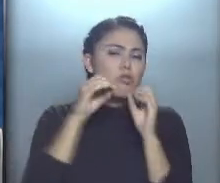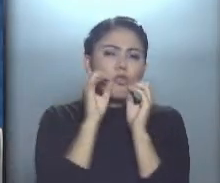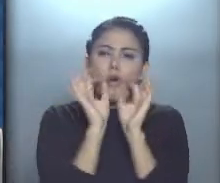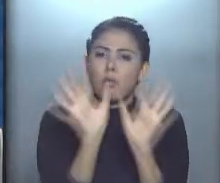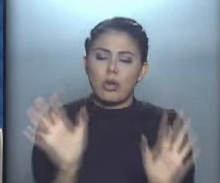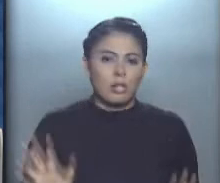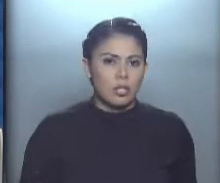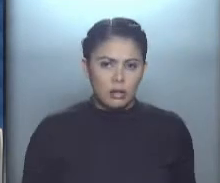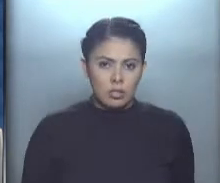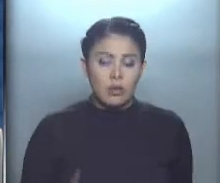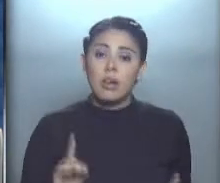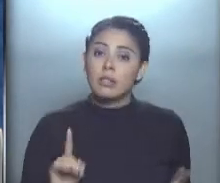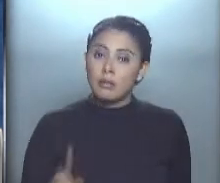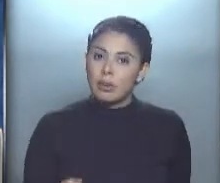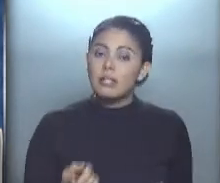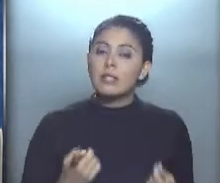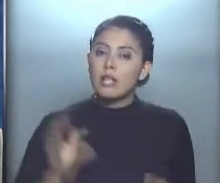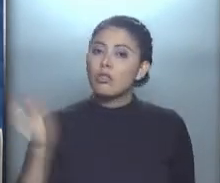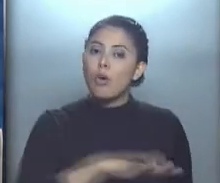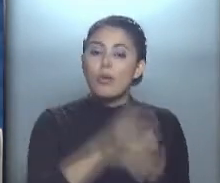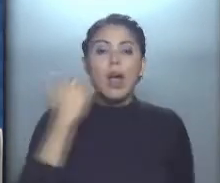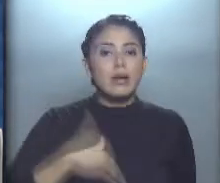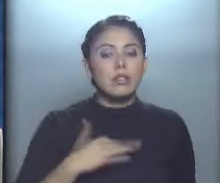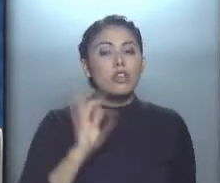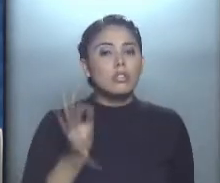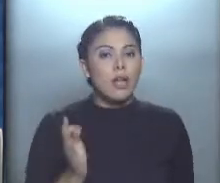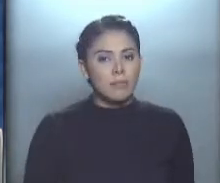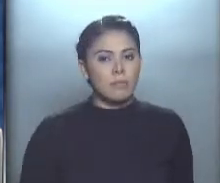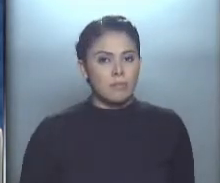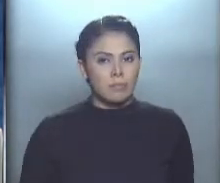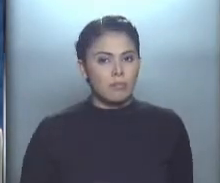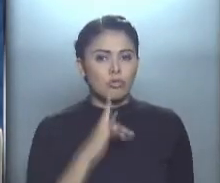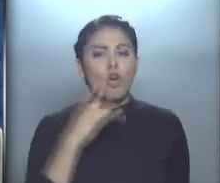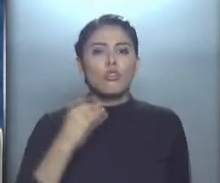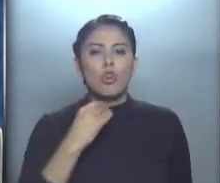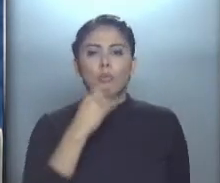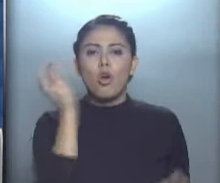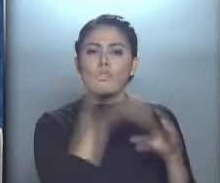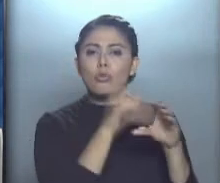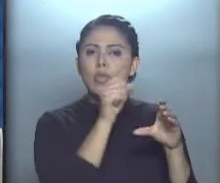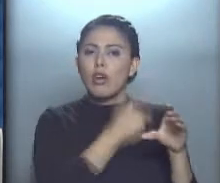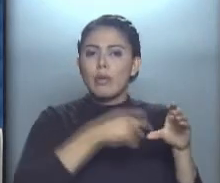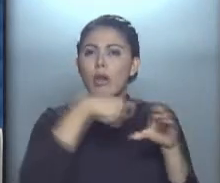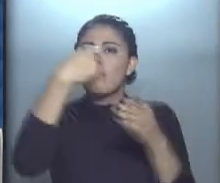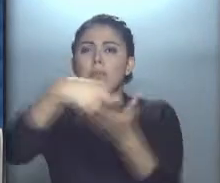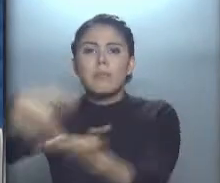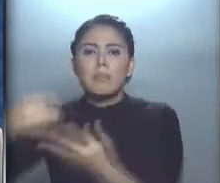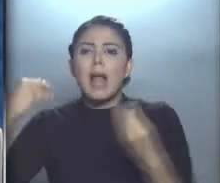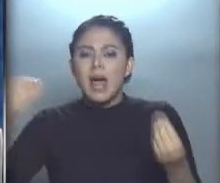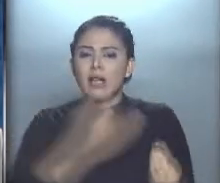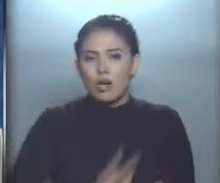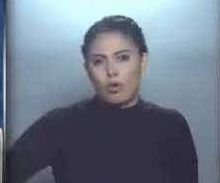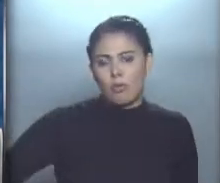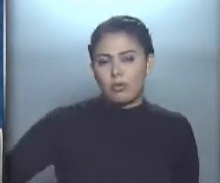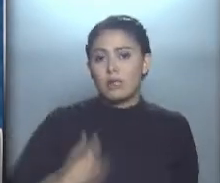discutir, pero también es necesario que el pueblo argentino sepa cómo se usan los recursos del Estado y para qué sirve el Estado a los